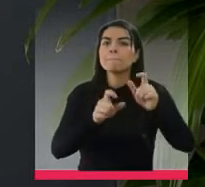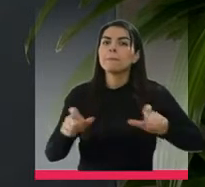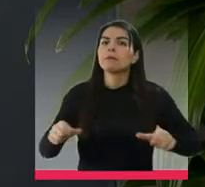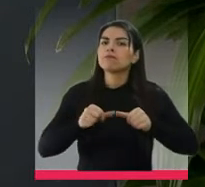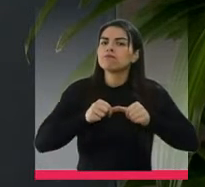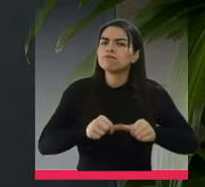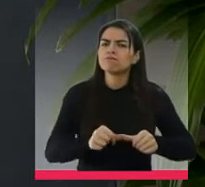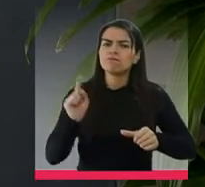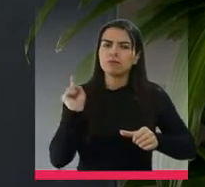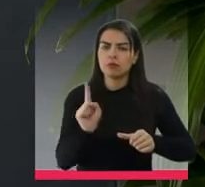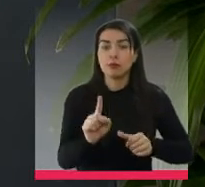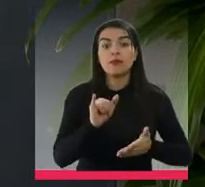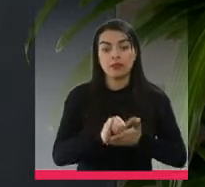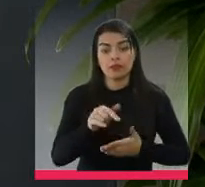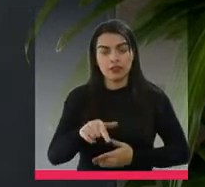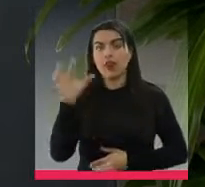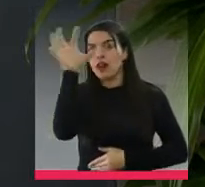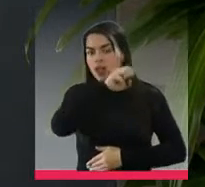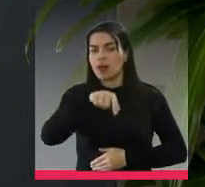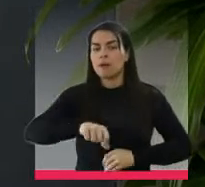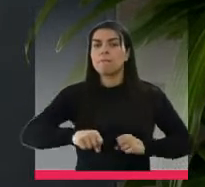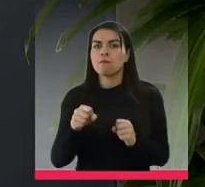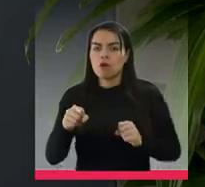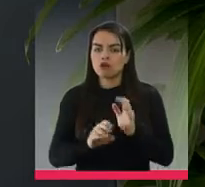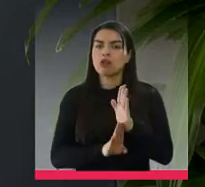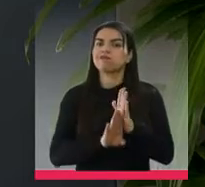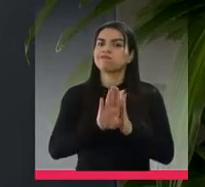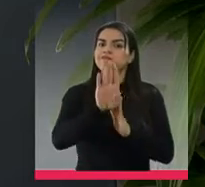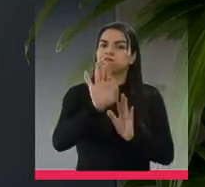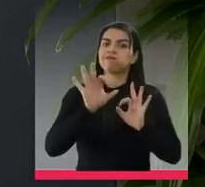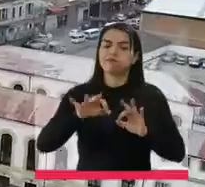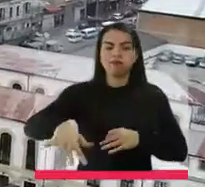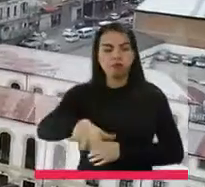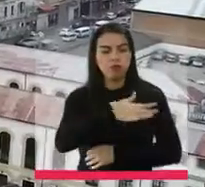ha sido el crecimiento económico para la región y el país.